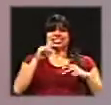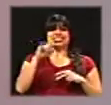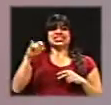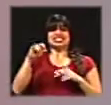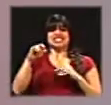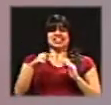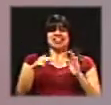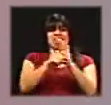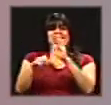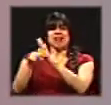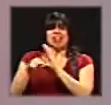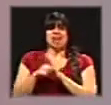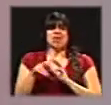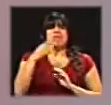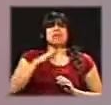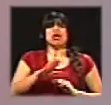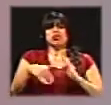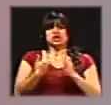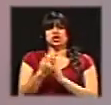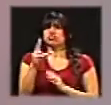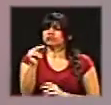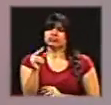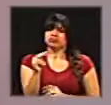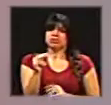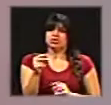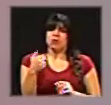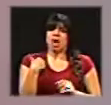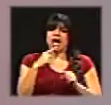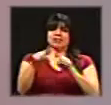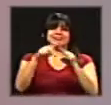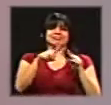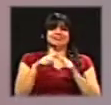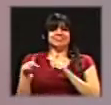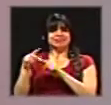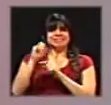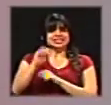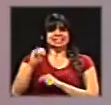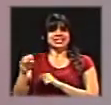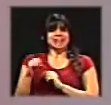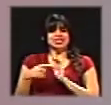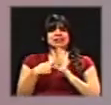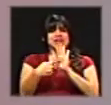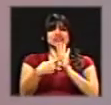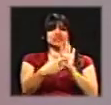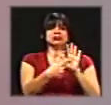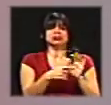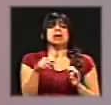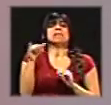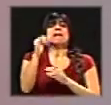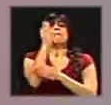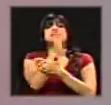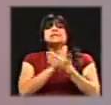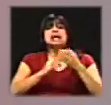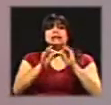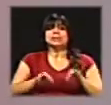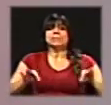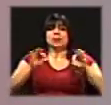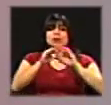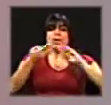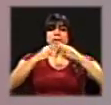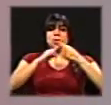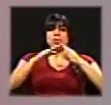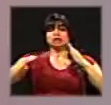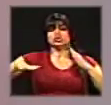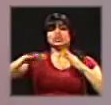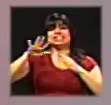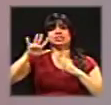que puedan señalarse como que todos son malos, número uno. Número dos, si tomamos en cuenta que parte importante de la población,